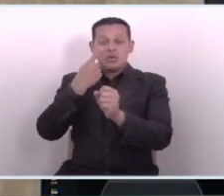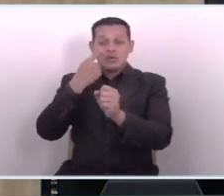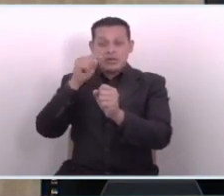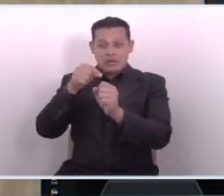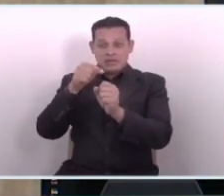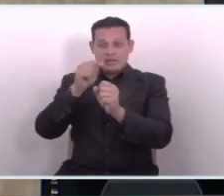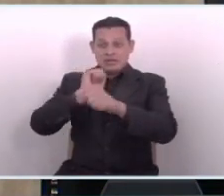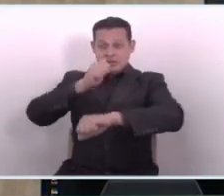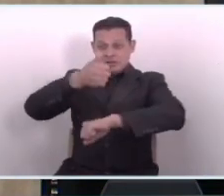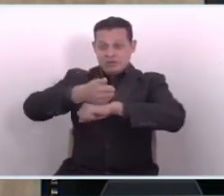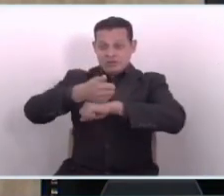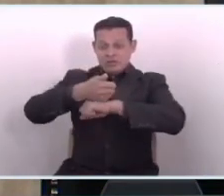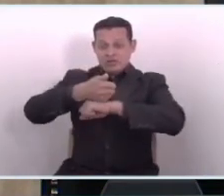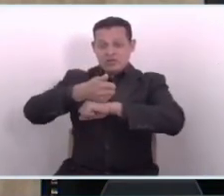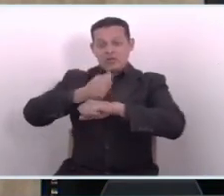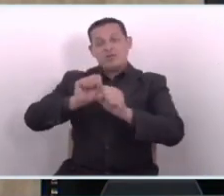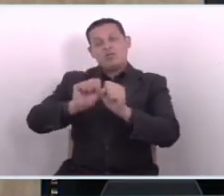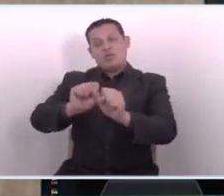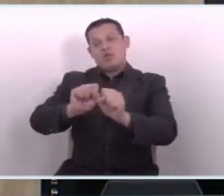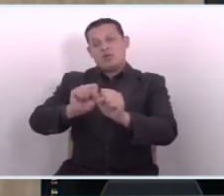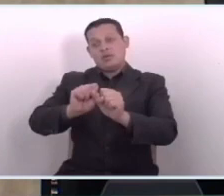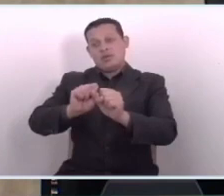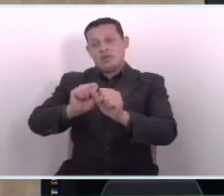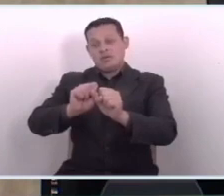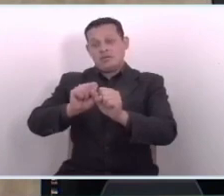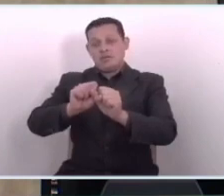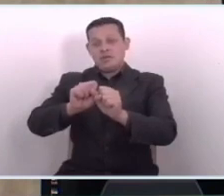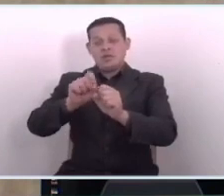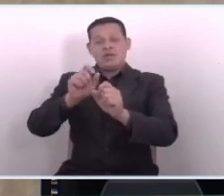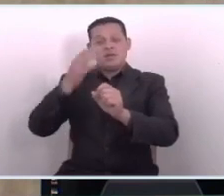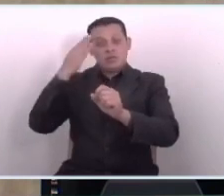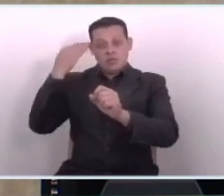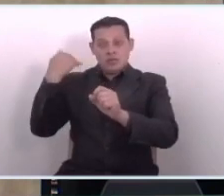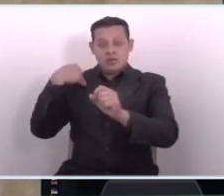la determinación de estos como tal